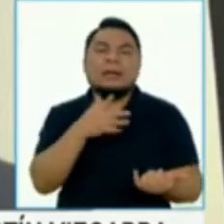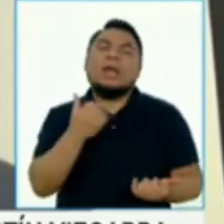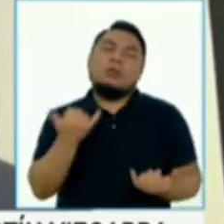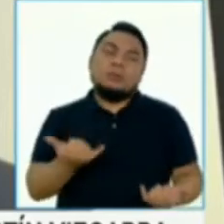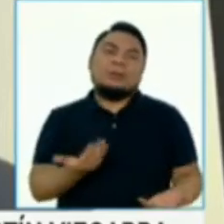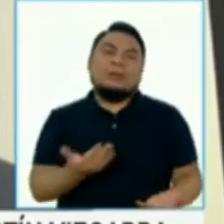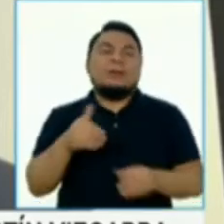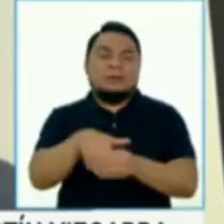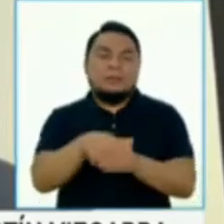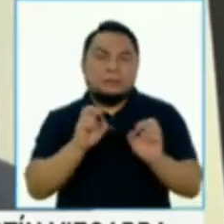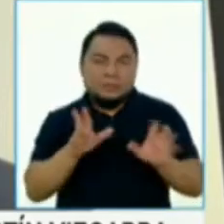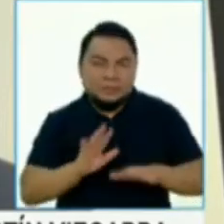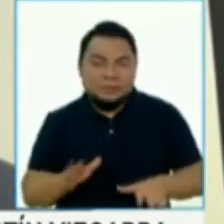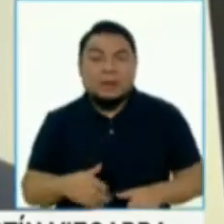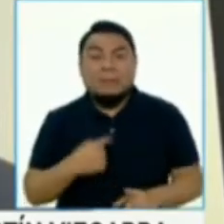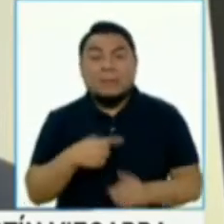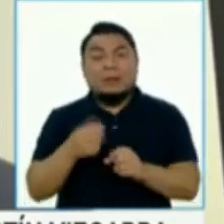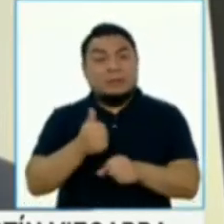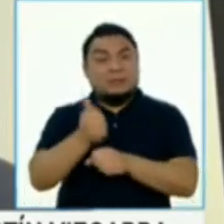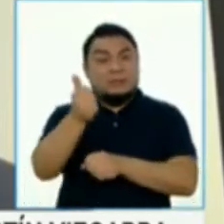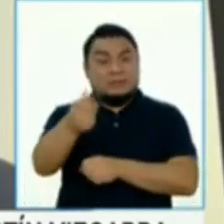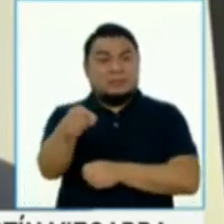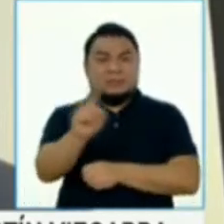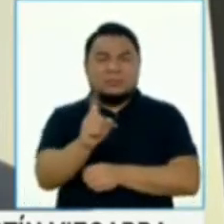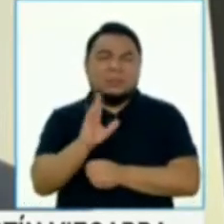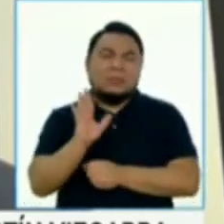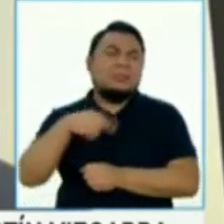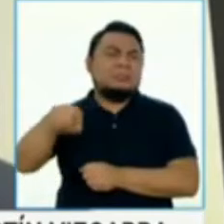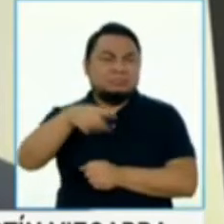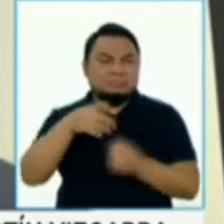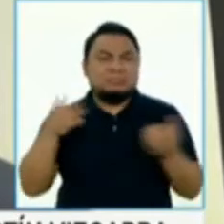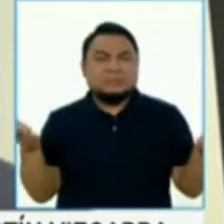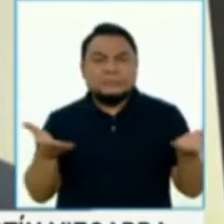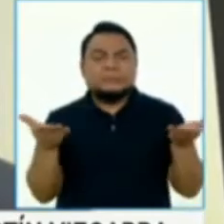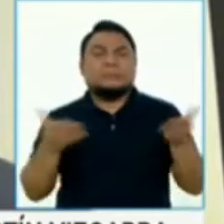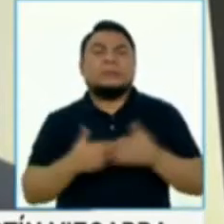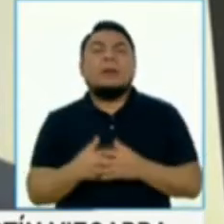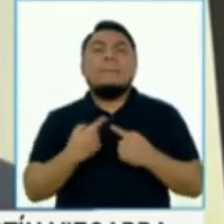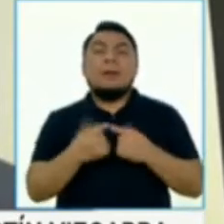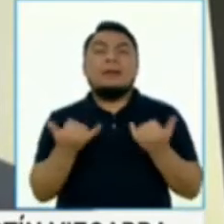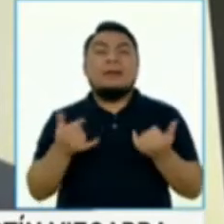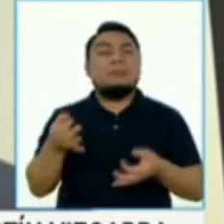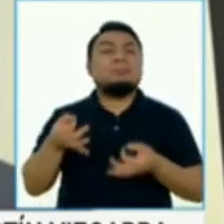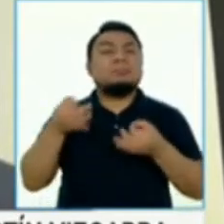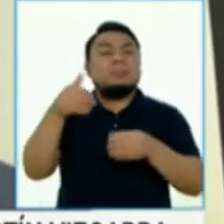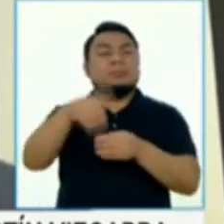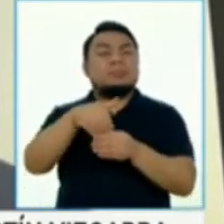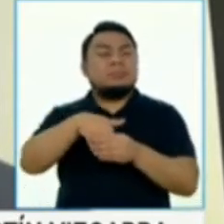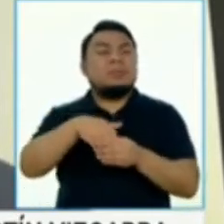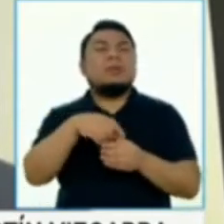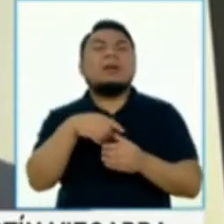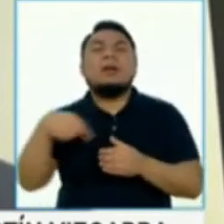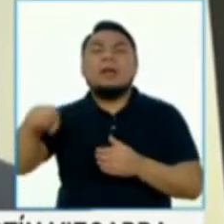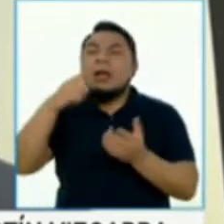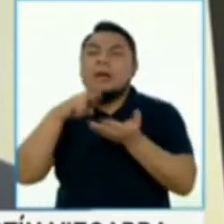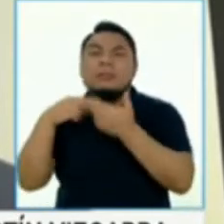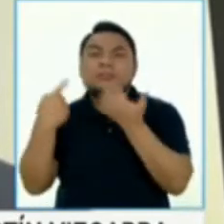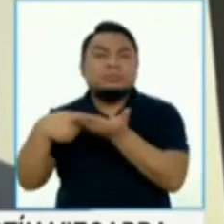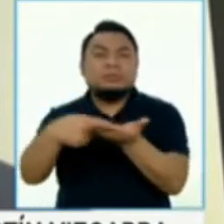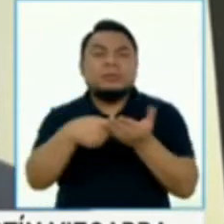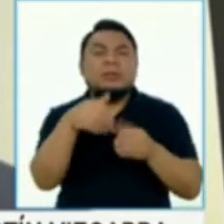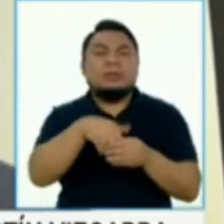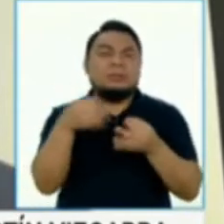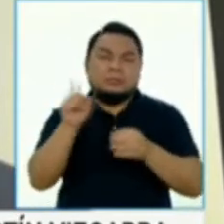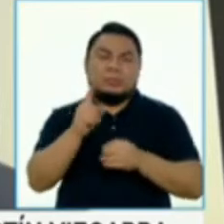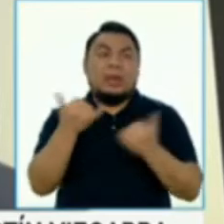al presidente de las investigaciones estorbaba para mimar sin duda alguna pero no era prudente ir a una vacancia y felizmente con